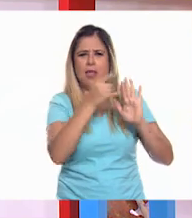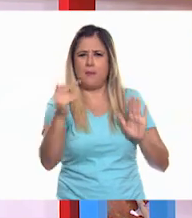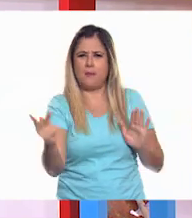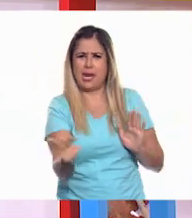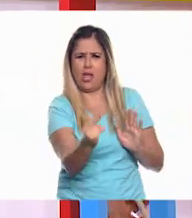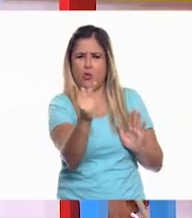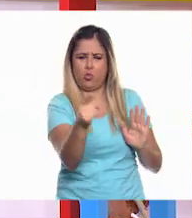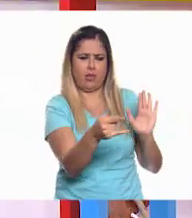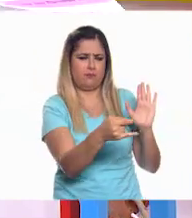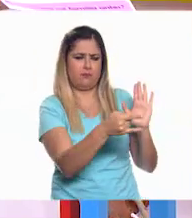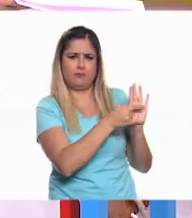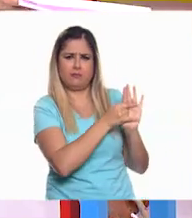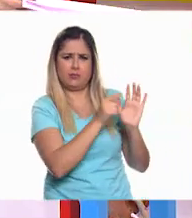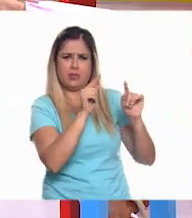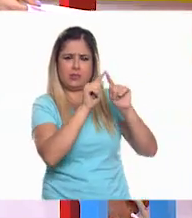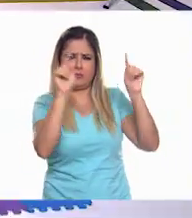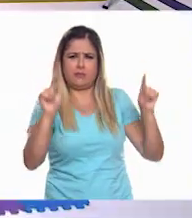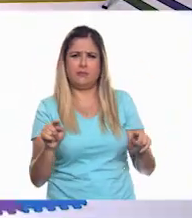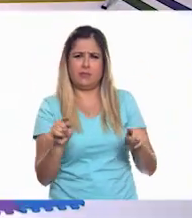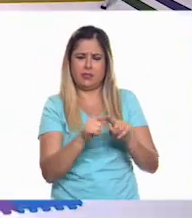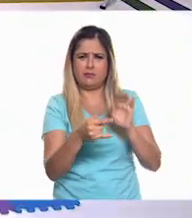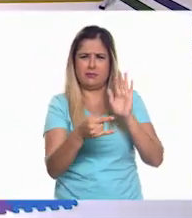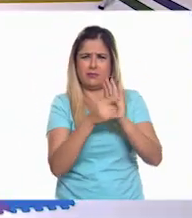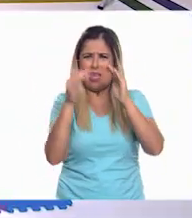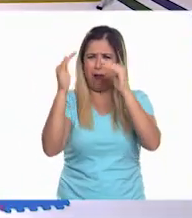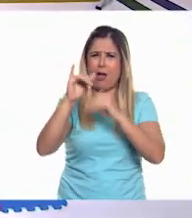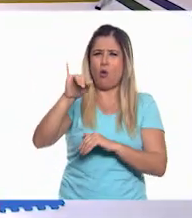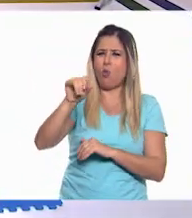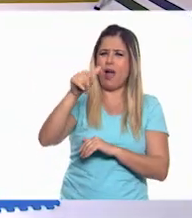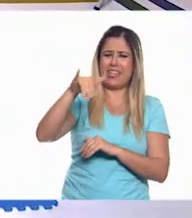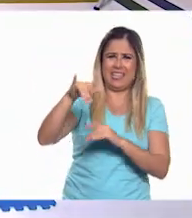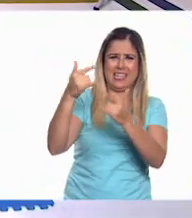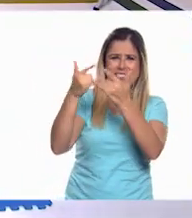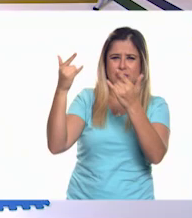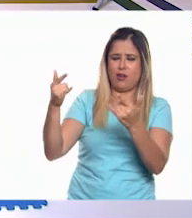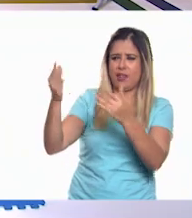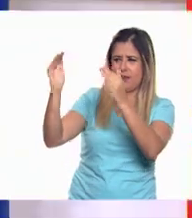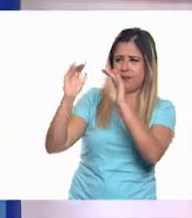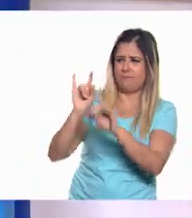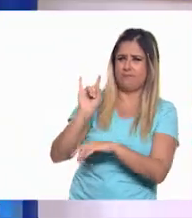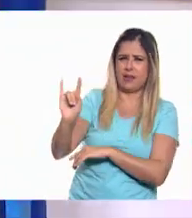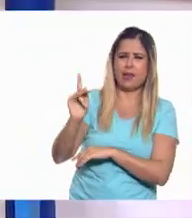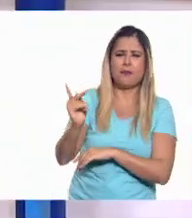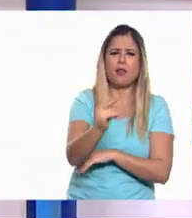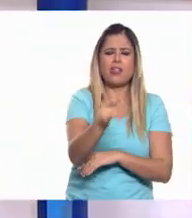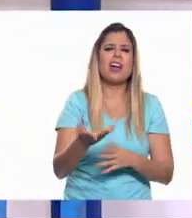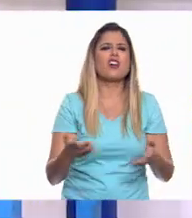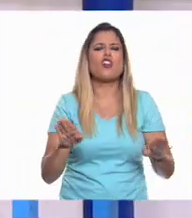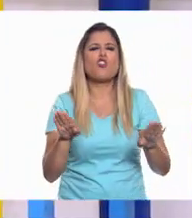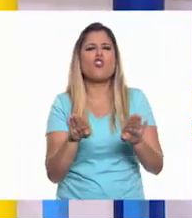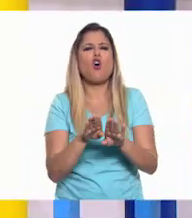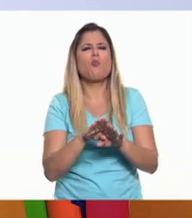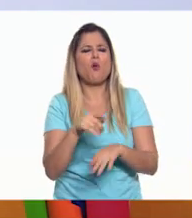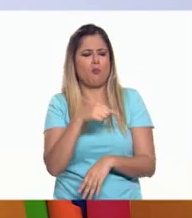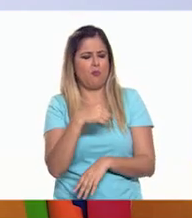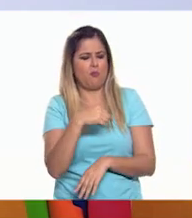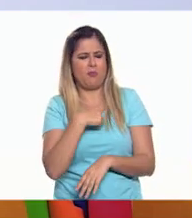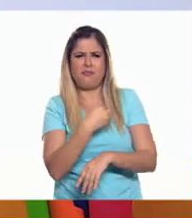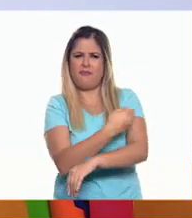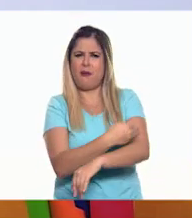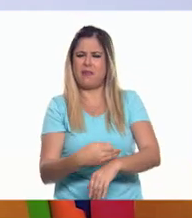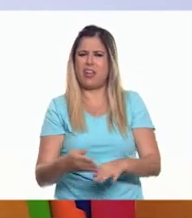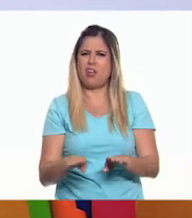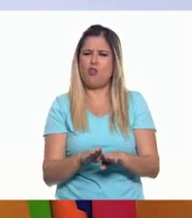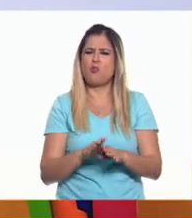pizarrón, abajo de nuestra historia de Joaquín. Y la pregunta dice... ¿Cómo era mi familia? ¿Cómo era